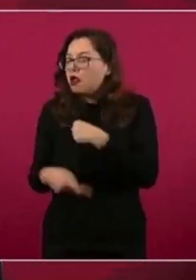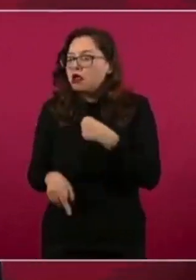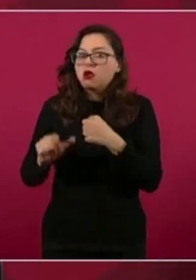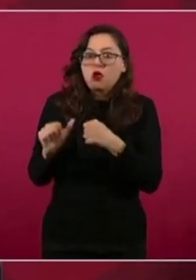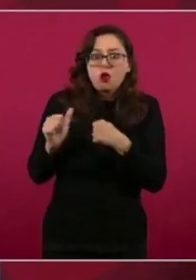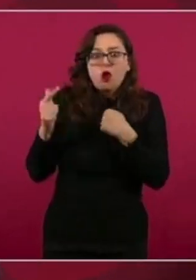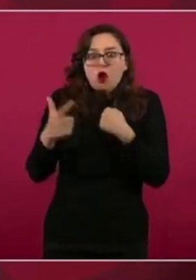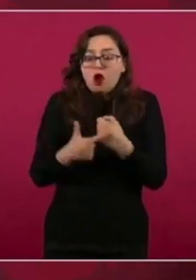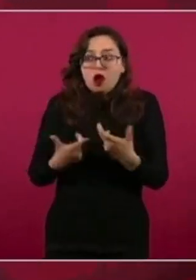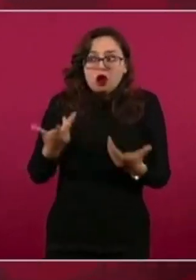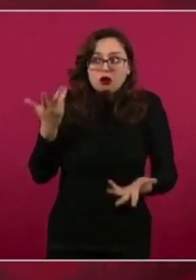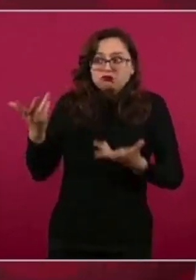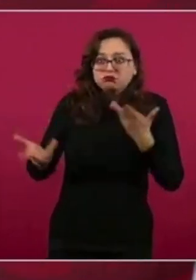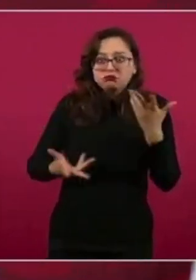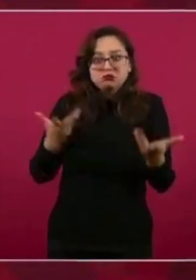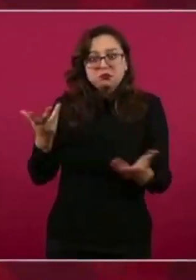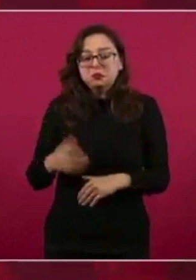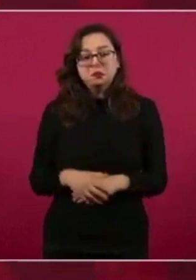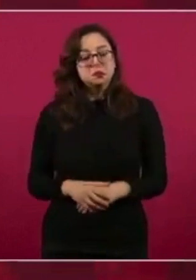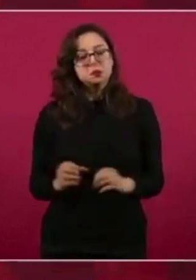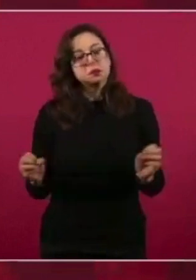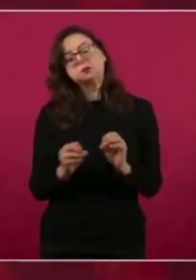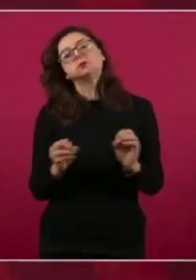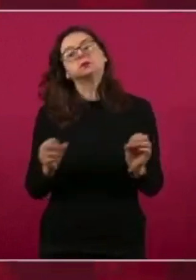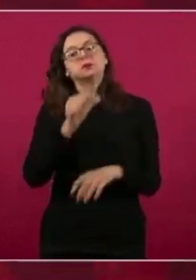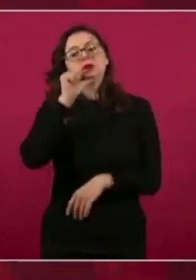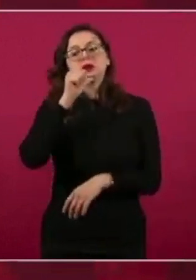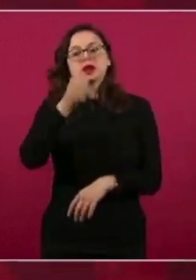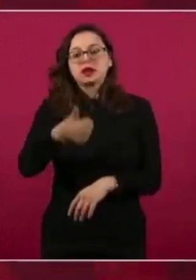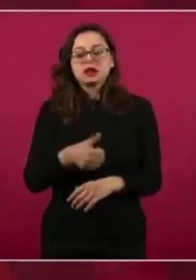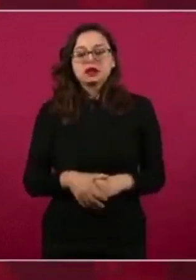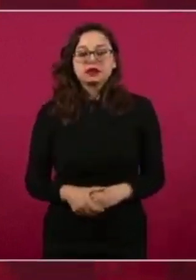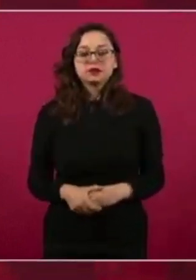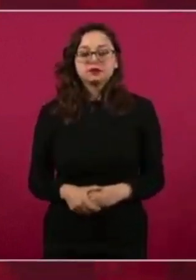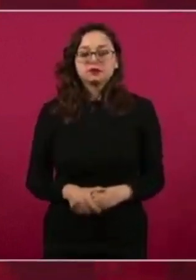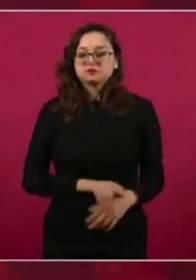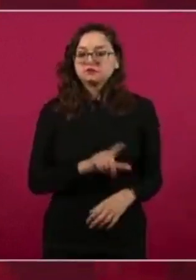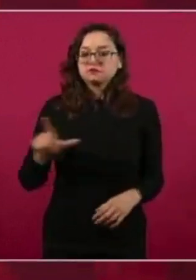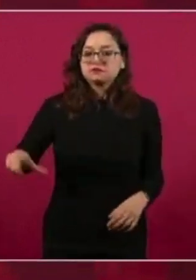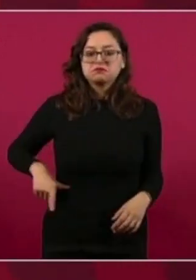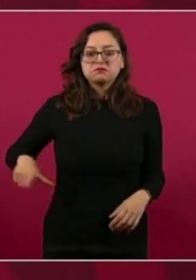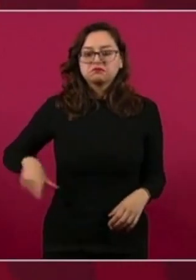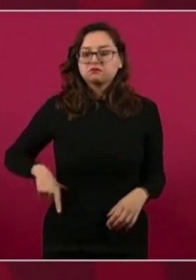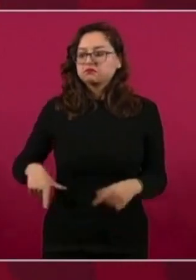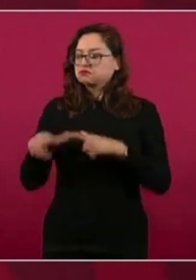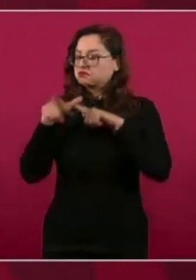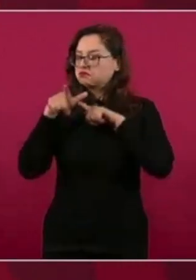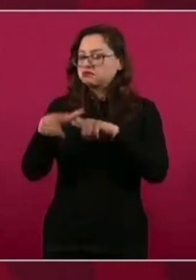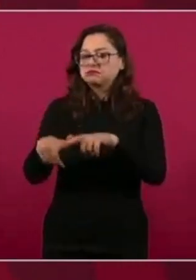no se ha debilitado el gobierno,